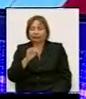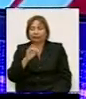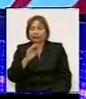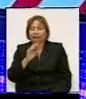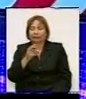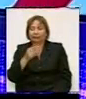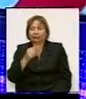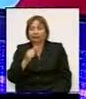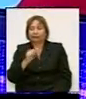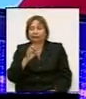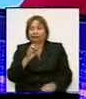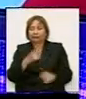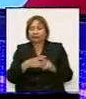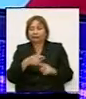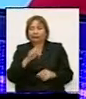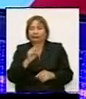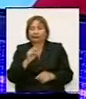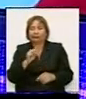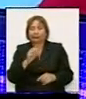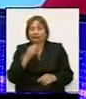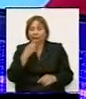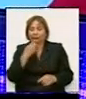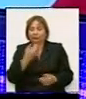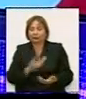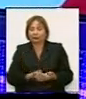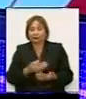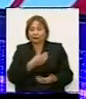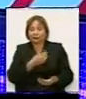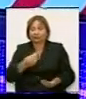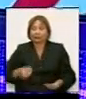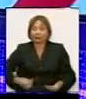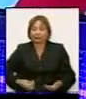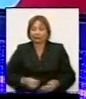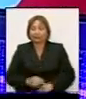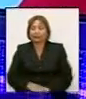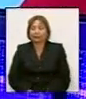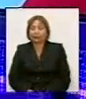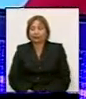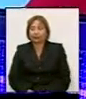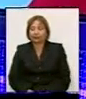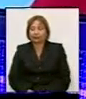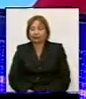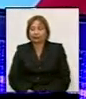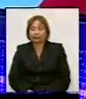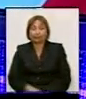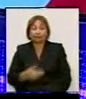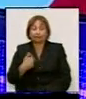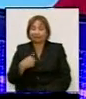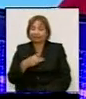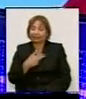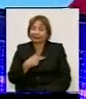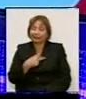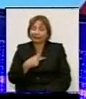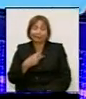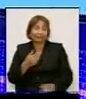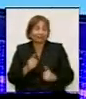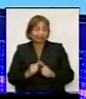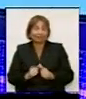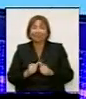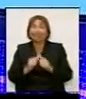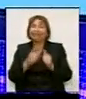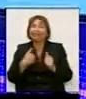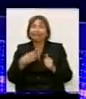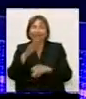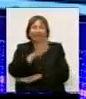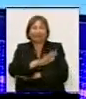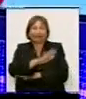ex senador de la República y ex ministro de Estado. Bien, nosotros vamos a continuar a esta hora de la